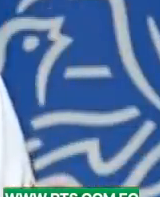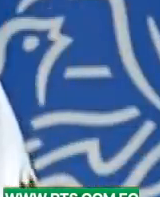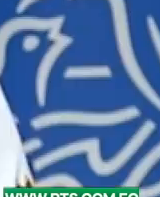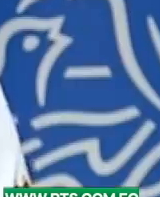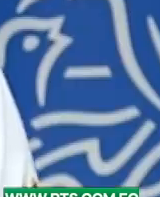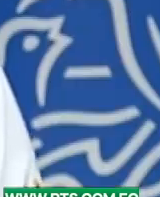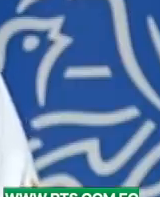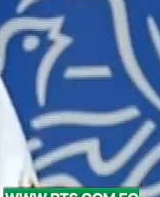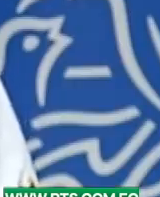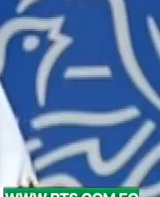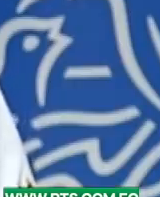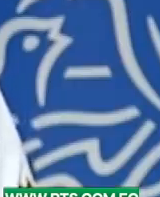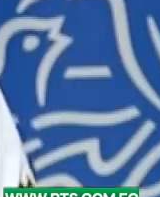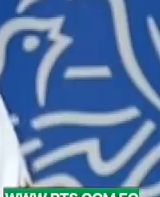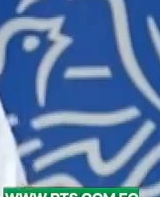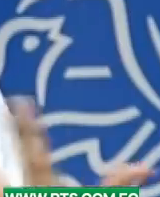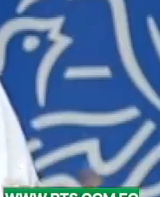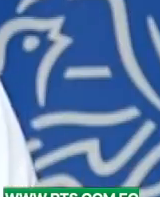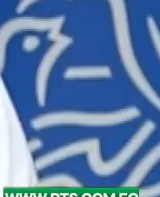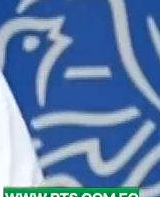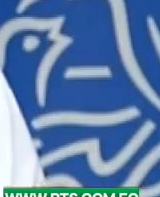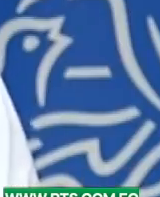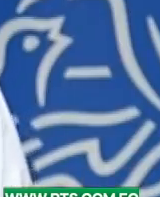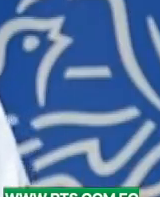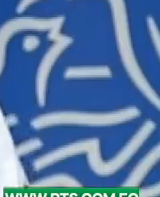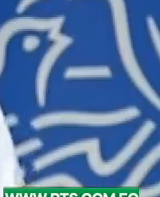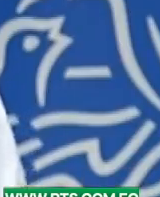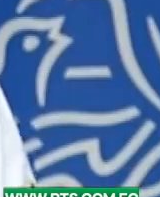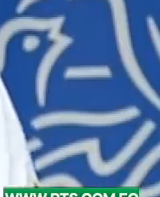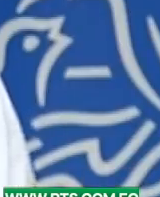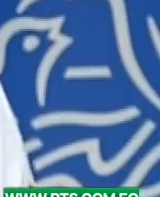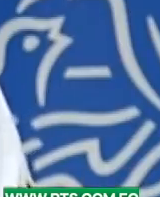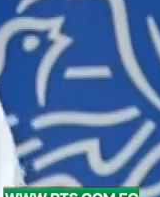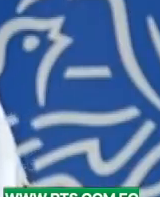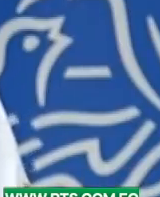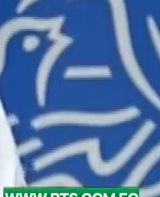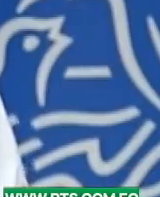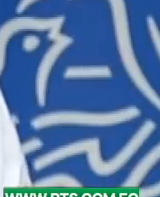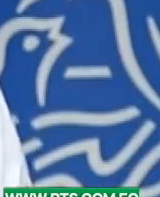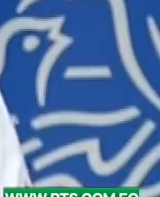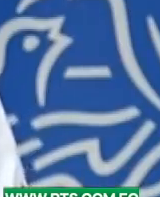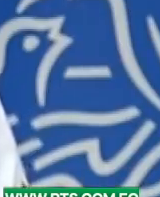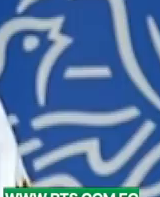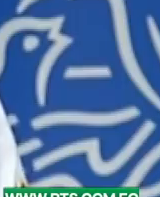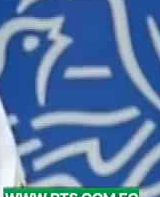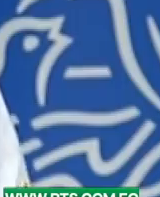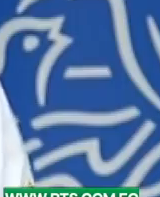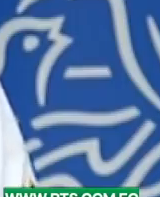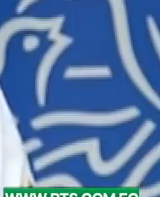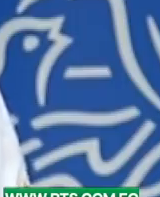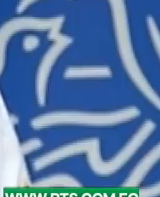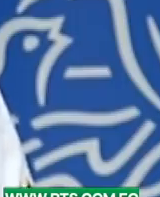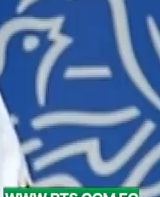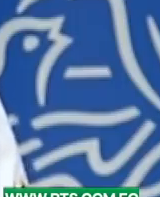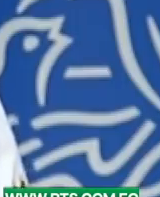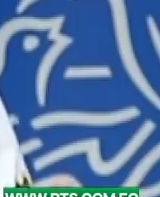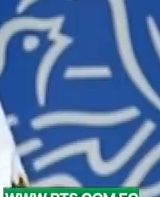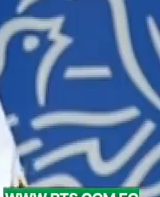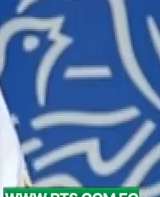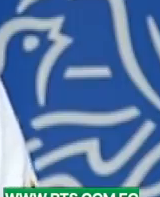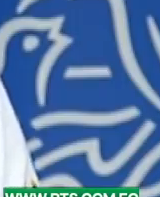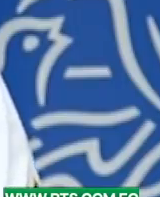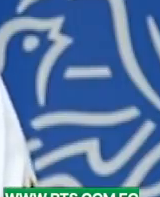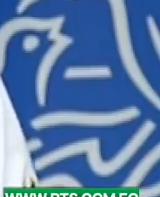del corazón de su mamá, su olor. Créame que, o sea, cada vez que lo cuento se me eriza la piel porque es